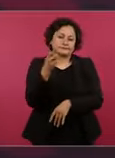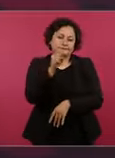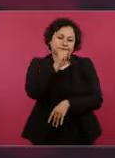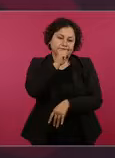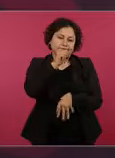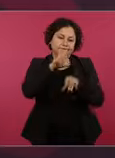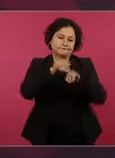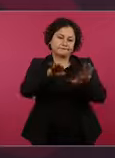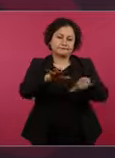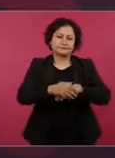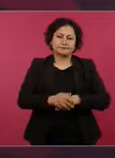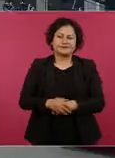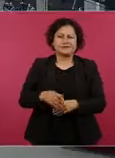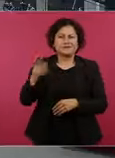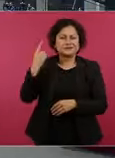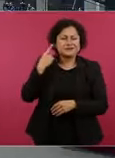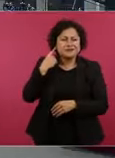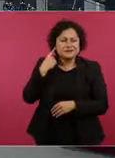¿Mande?